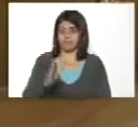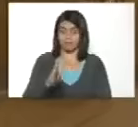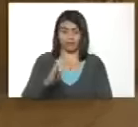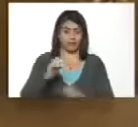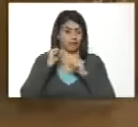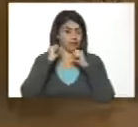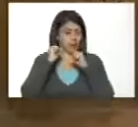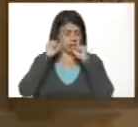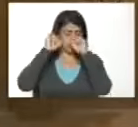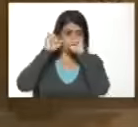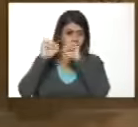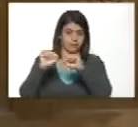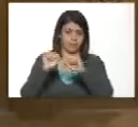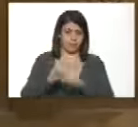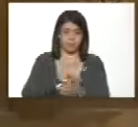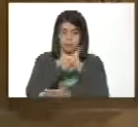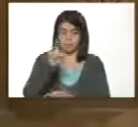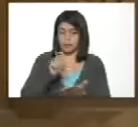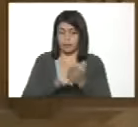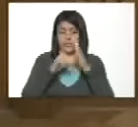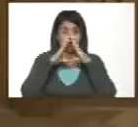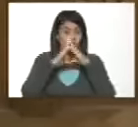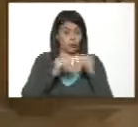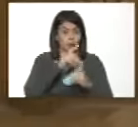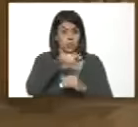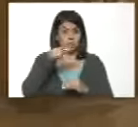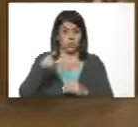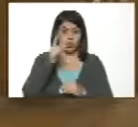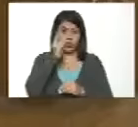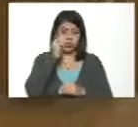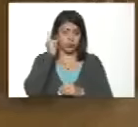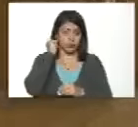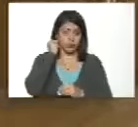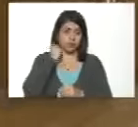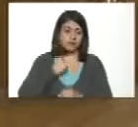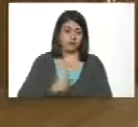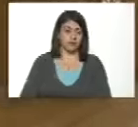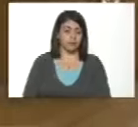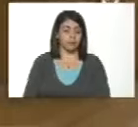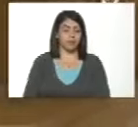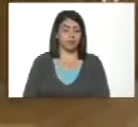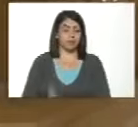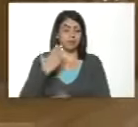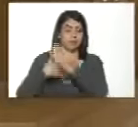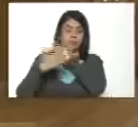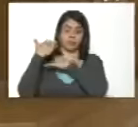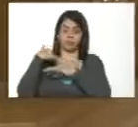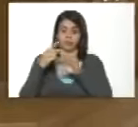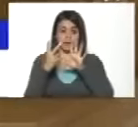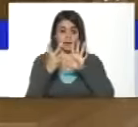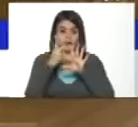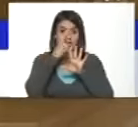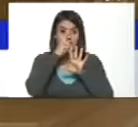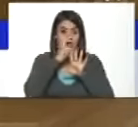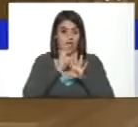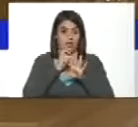absoluta de todos los venezolanos y todas las venezolanas. Hace